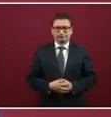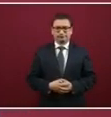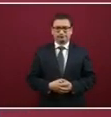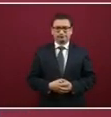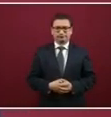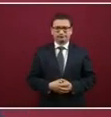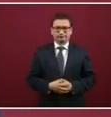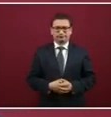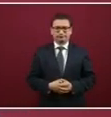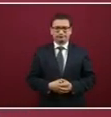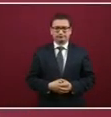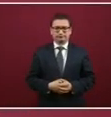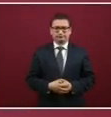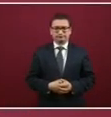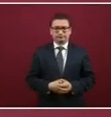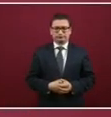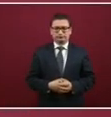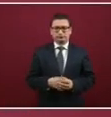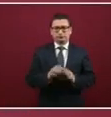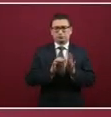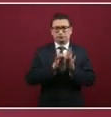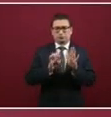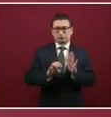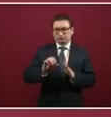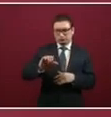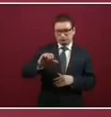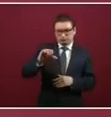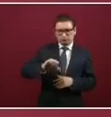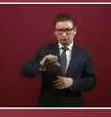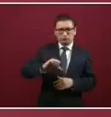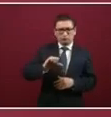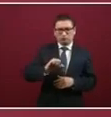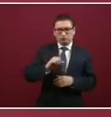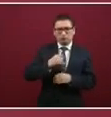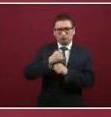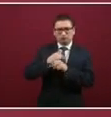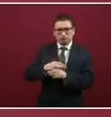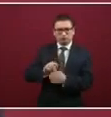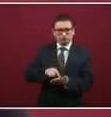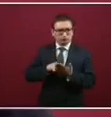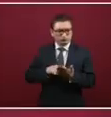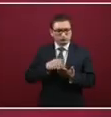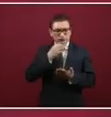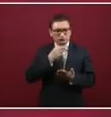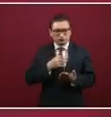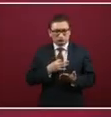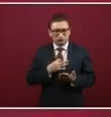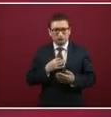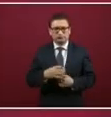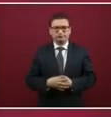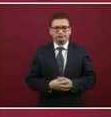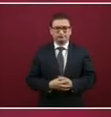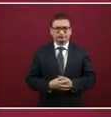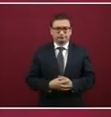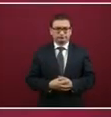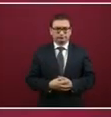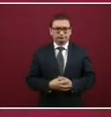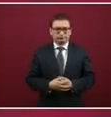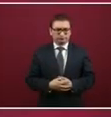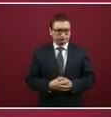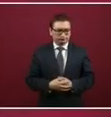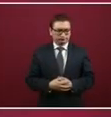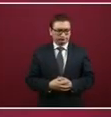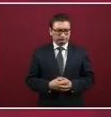atender otros asuntos. Hoy, por ejemplo, ya se nos informó que regresa el semáforo